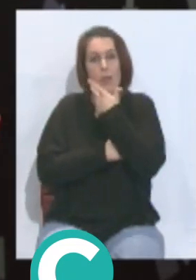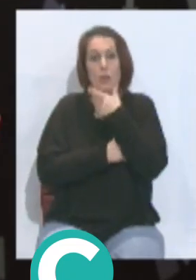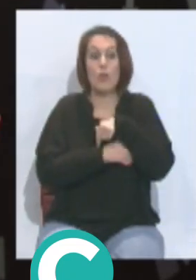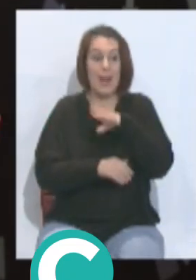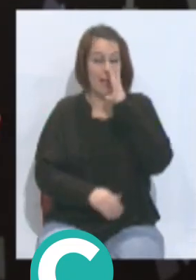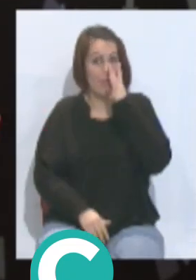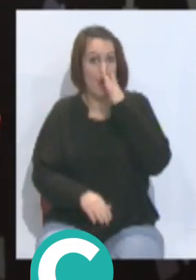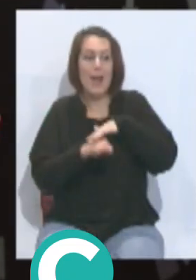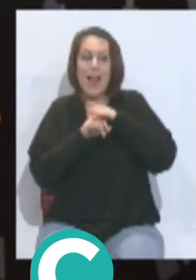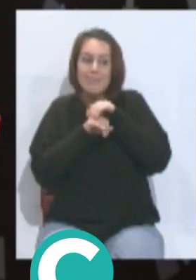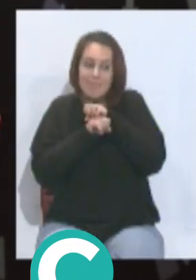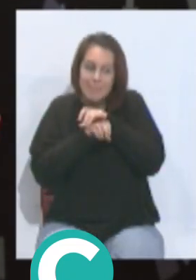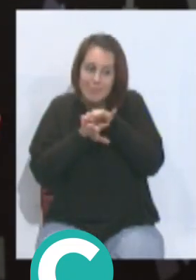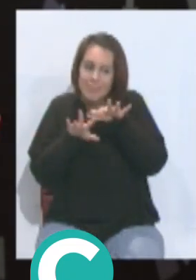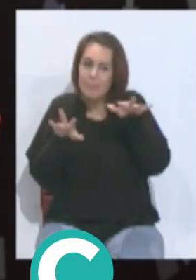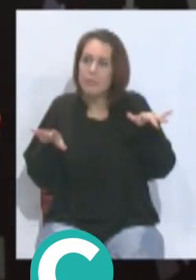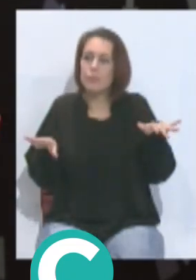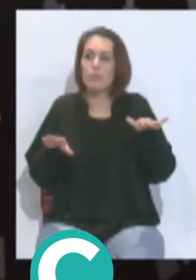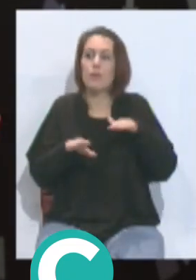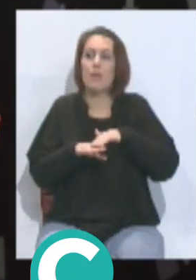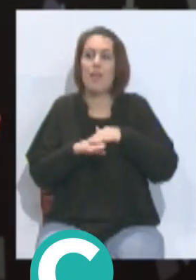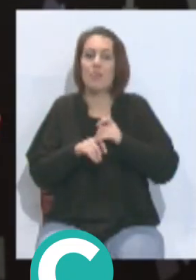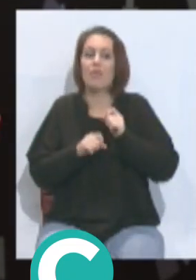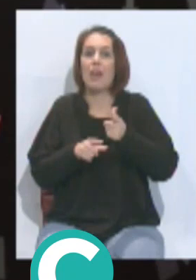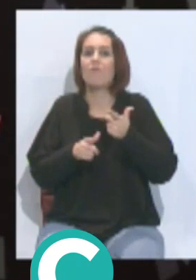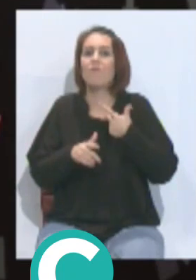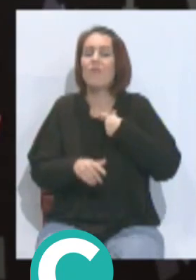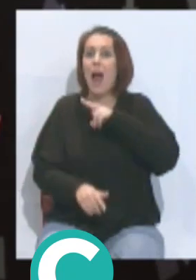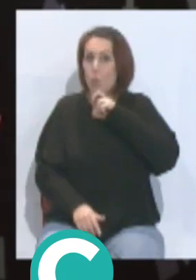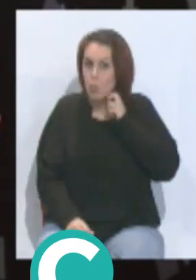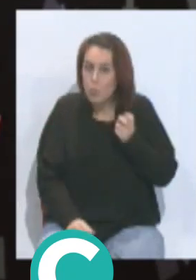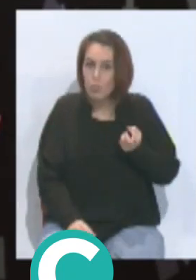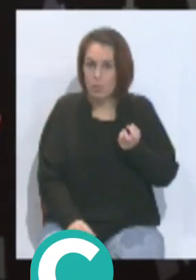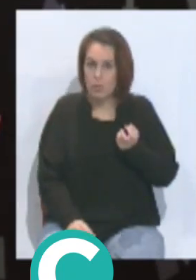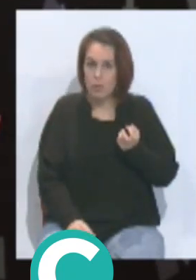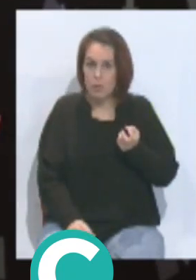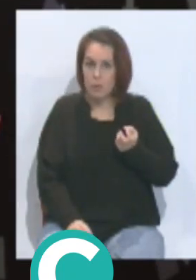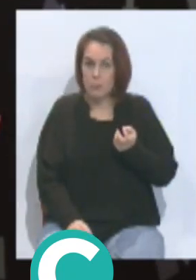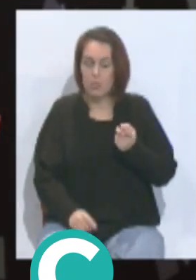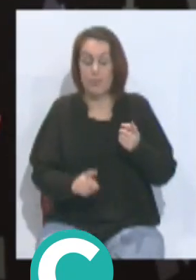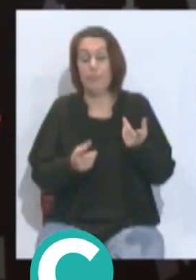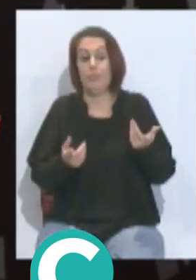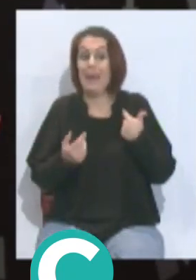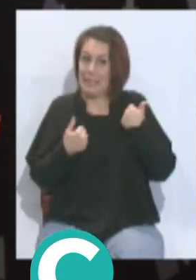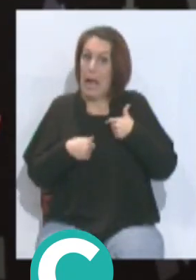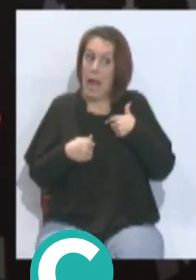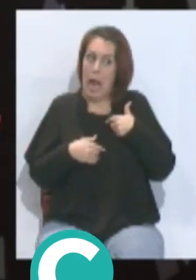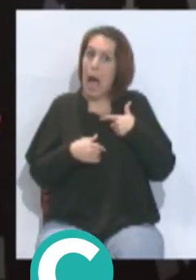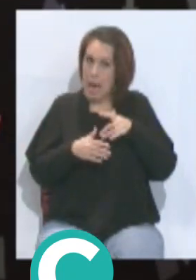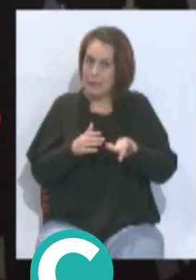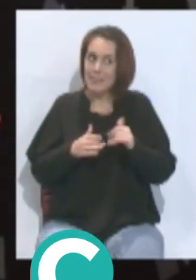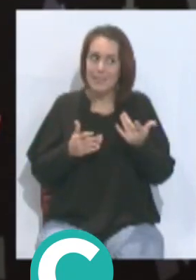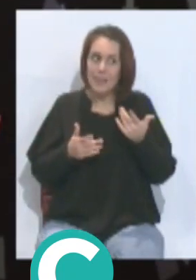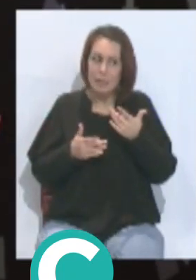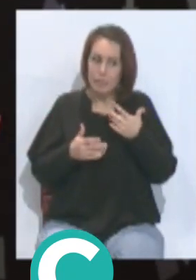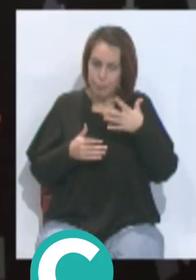de carnaval, para divulgarlo, ¿no? Y para darle valor, ¿no? A, vamos, que ya lo tiene de por sí, no hace